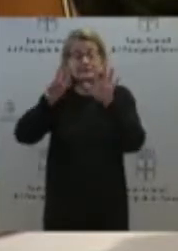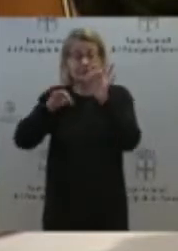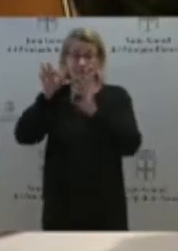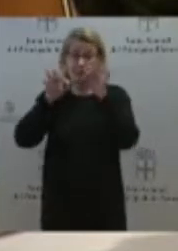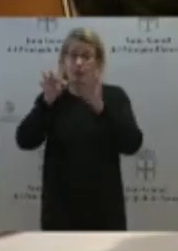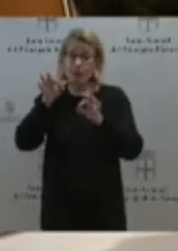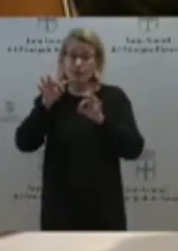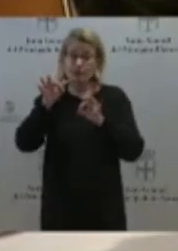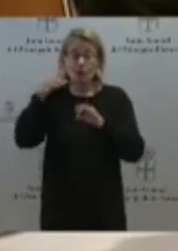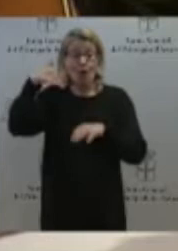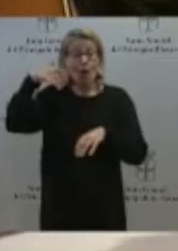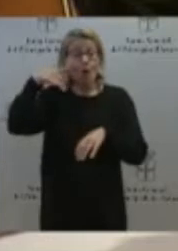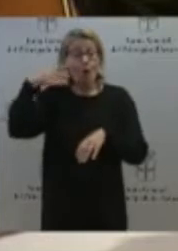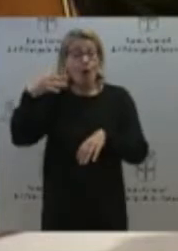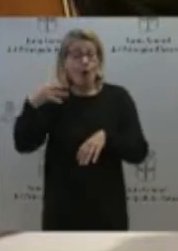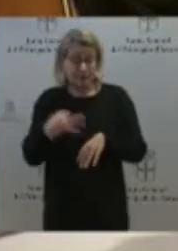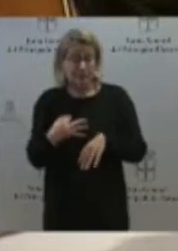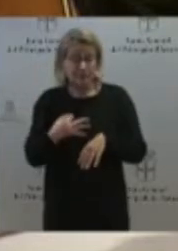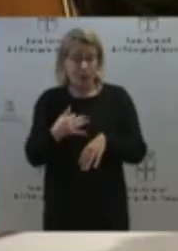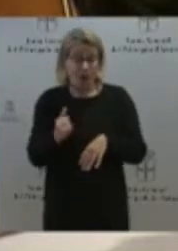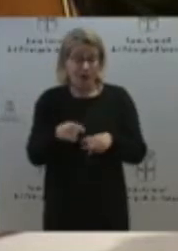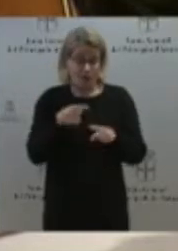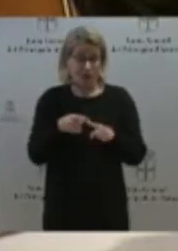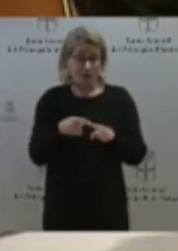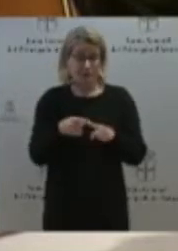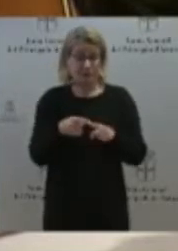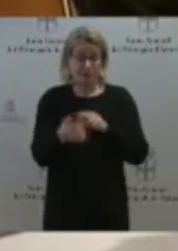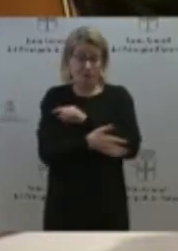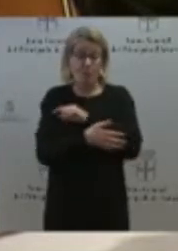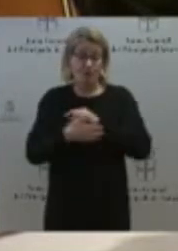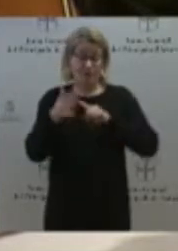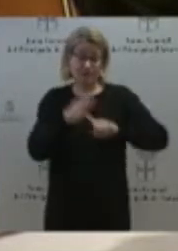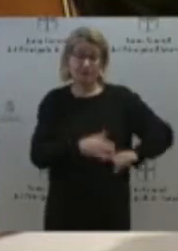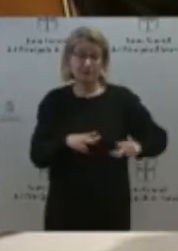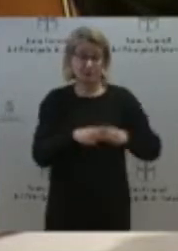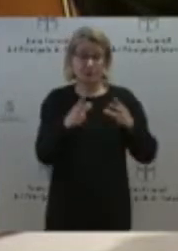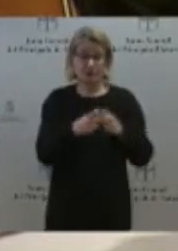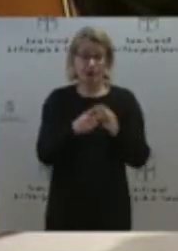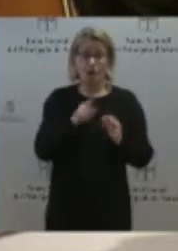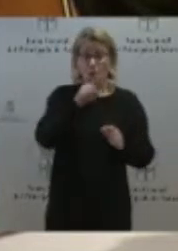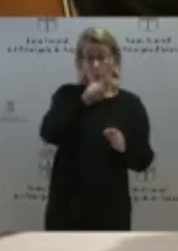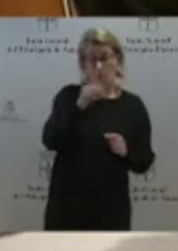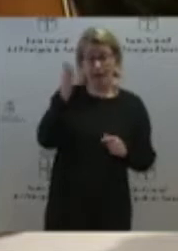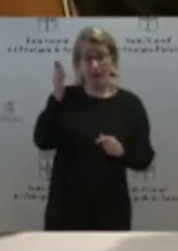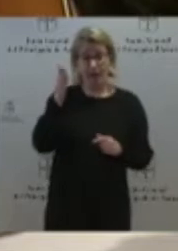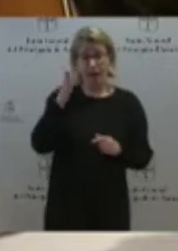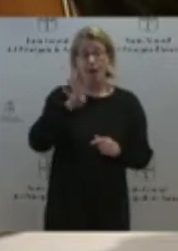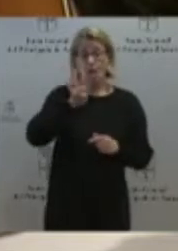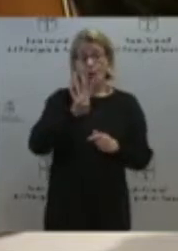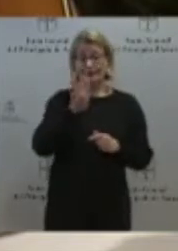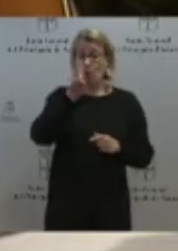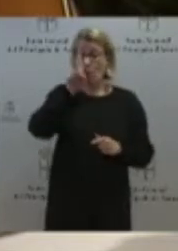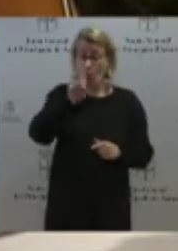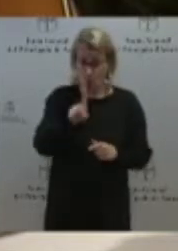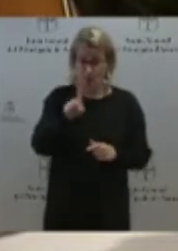282.000 personas, una de cada 4. Y un dato terrible, señora consellera, en el que no voy a insistir porque creo que no fai